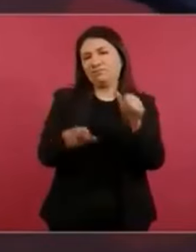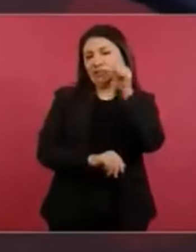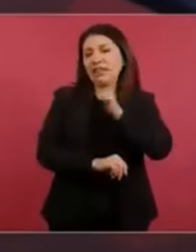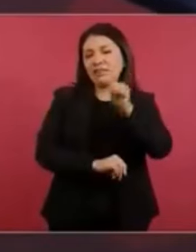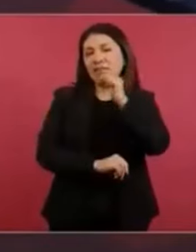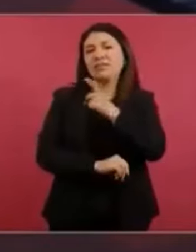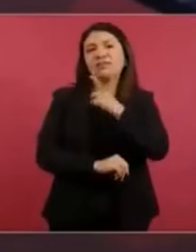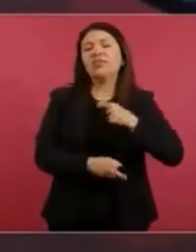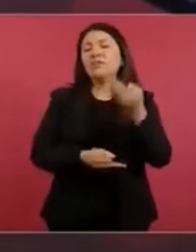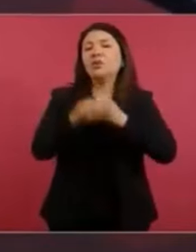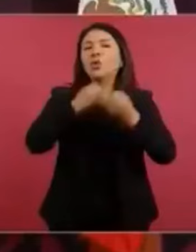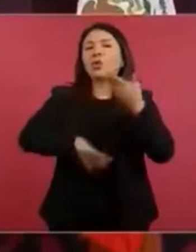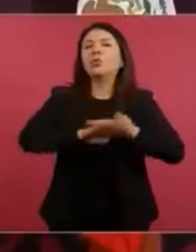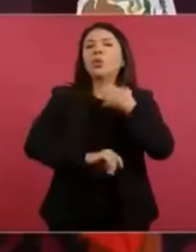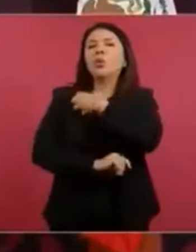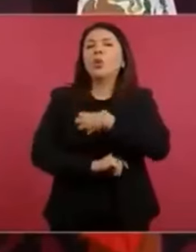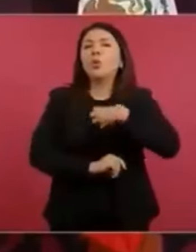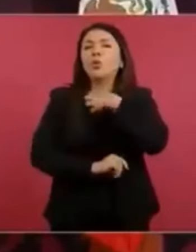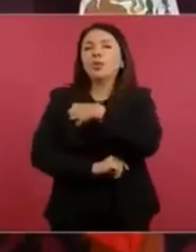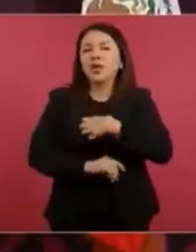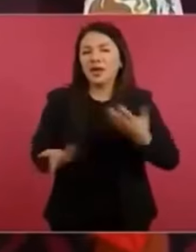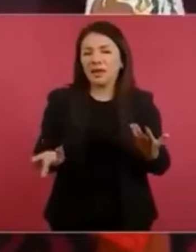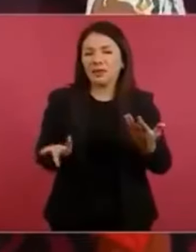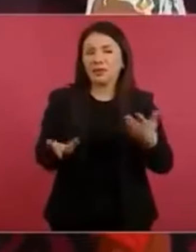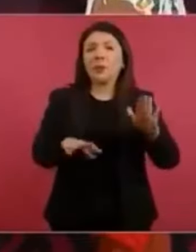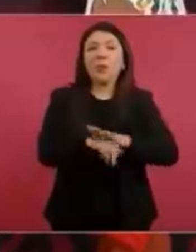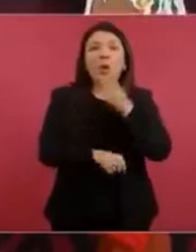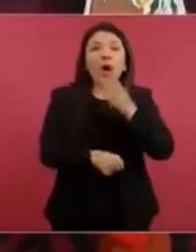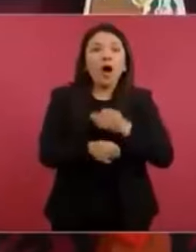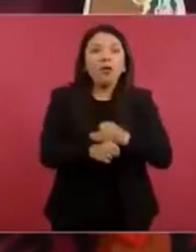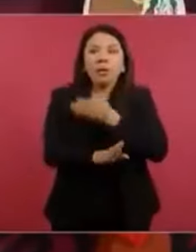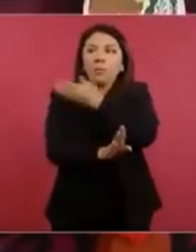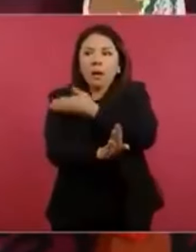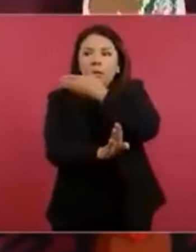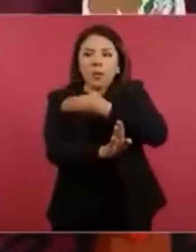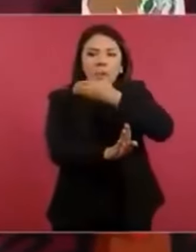Debemos estar muy contentos con lo que hemos logrado,